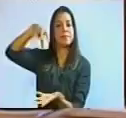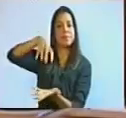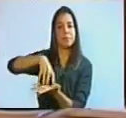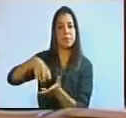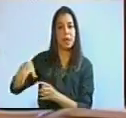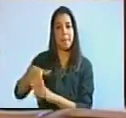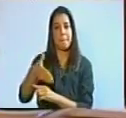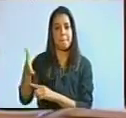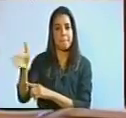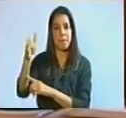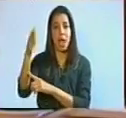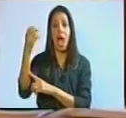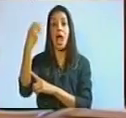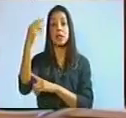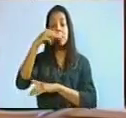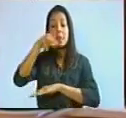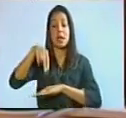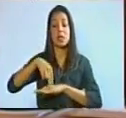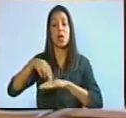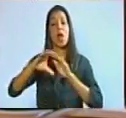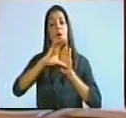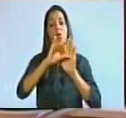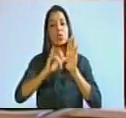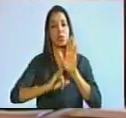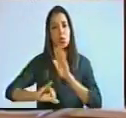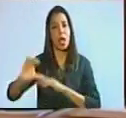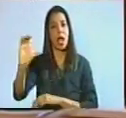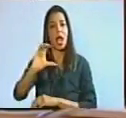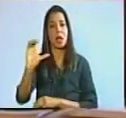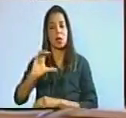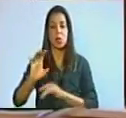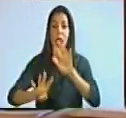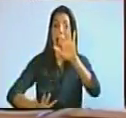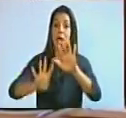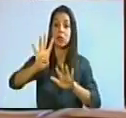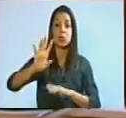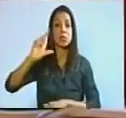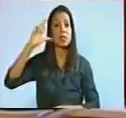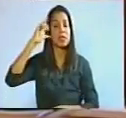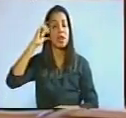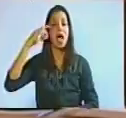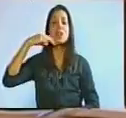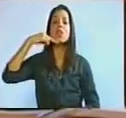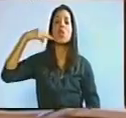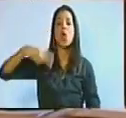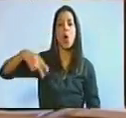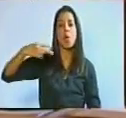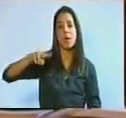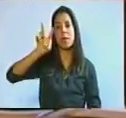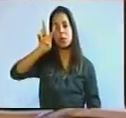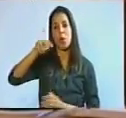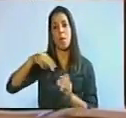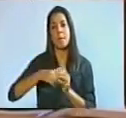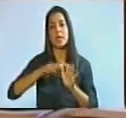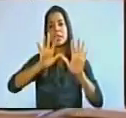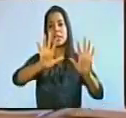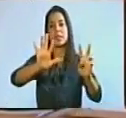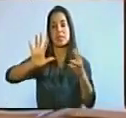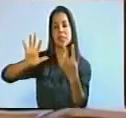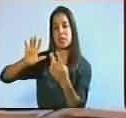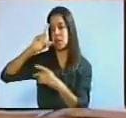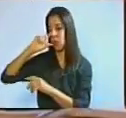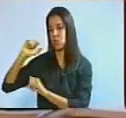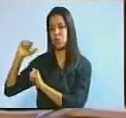Legislativo, sede de la Asamblea Nacional Constituyente en Caracas, a los 14 días del mes de noviembre de 2017, año